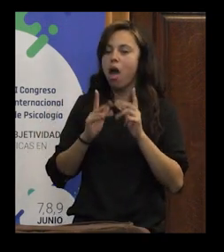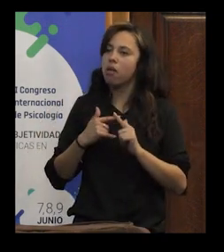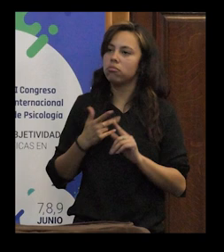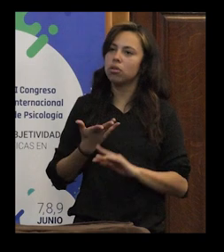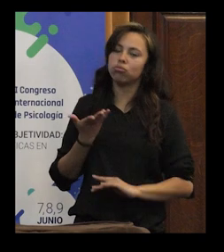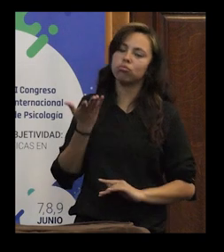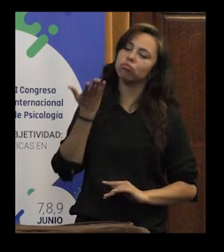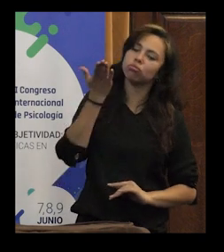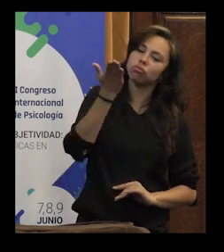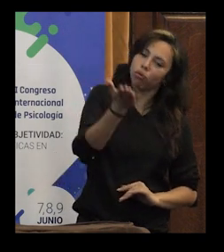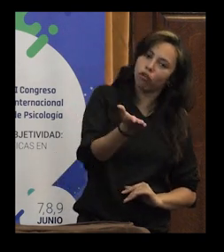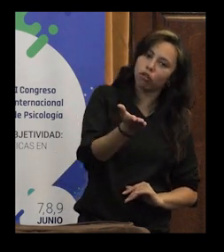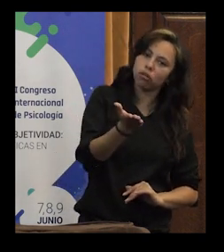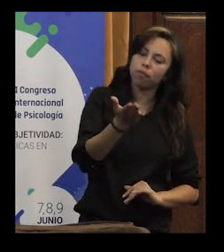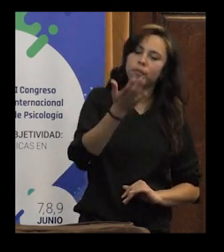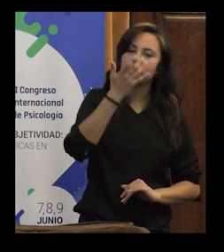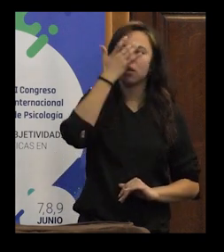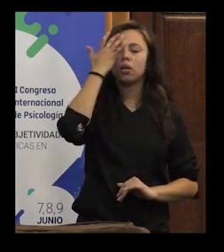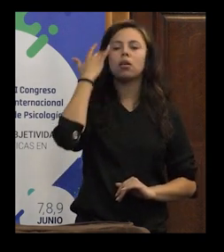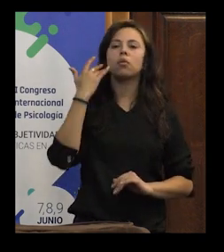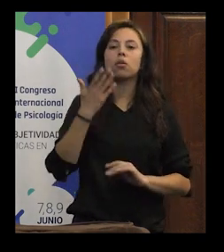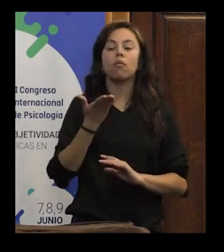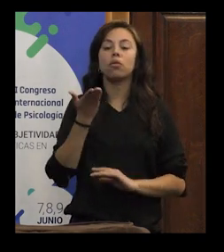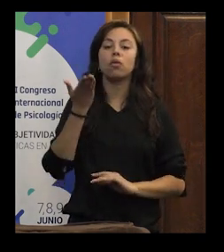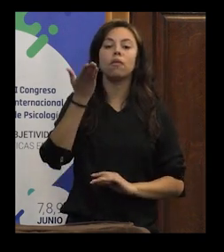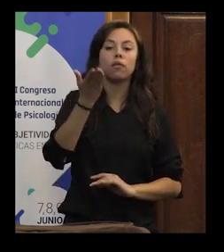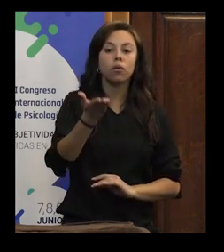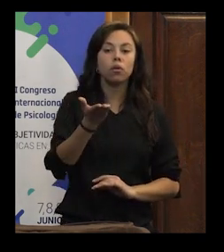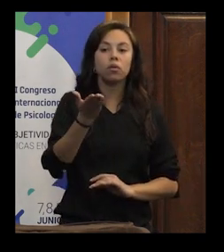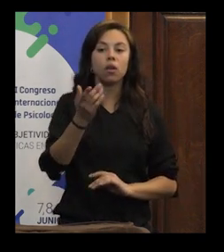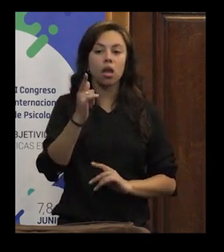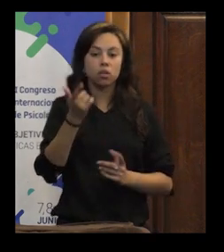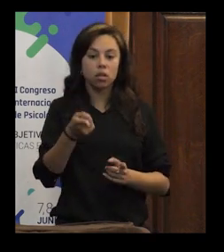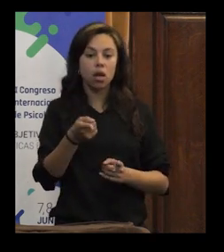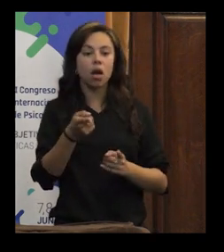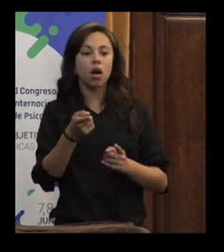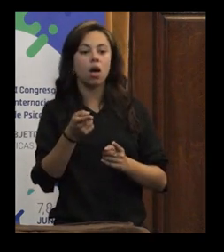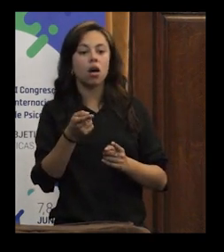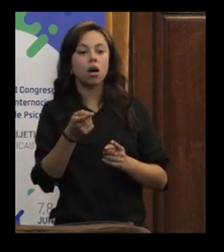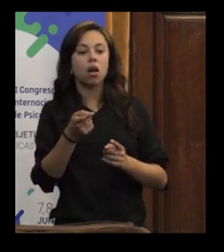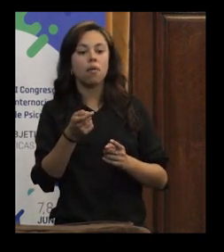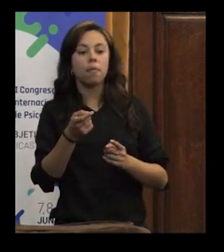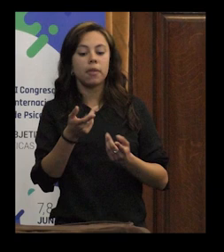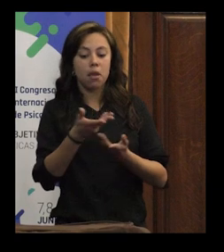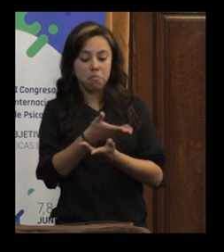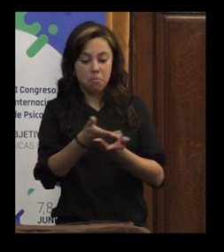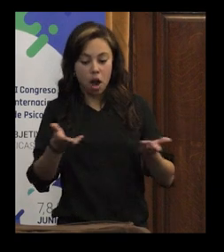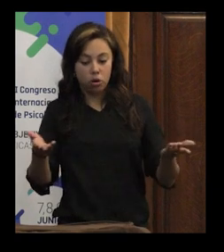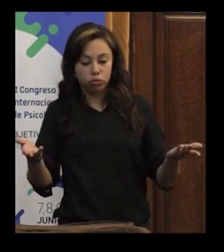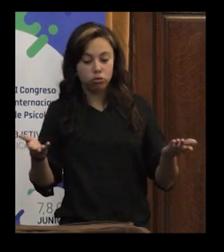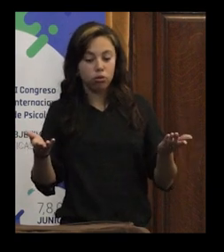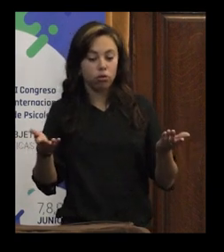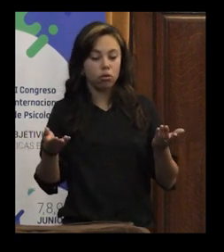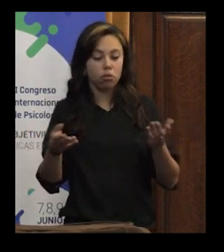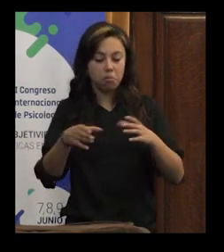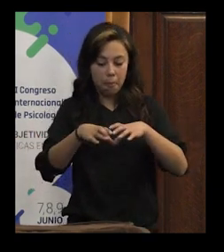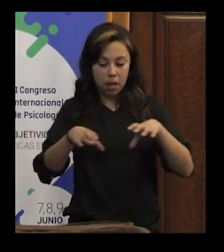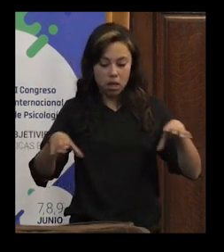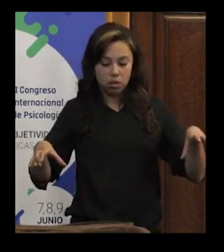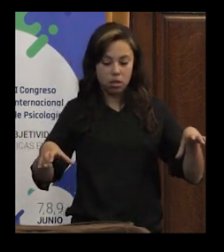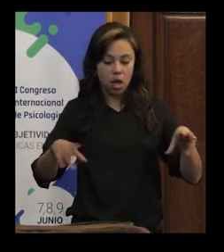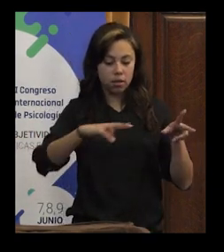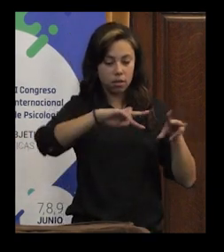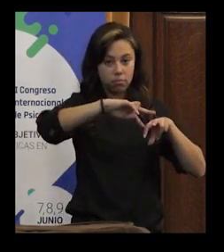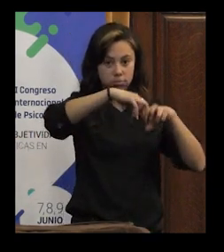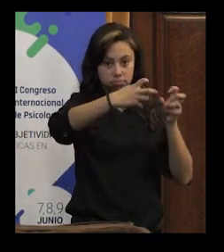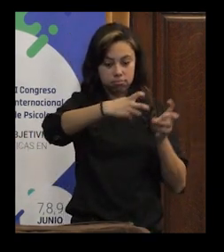extraño pasar del papel de observadora del paciente, pero me acosté en la mesa de examen y siento la sonda